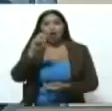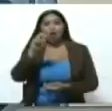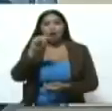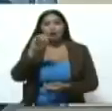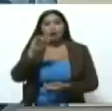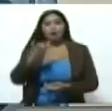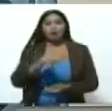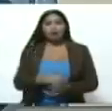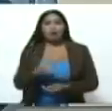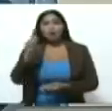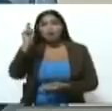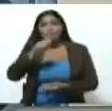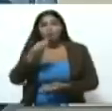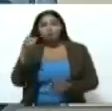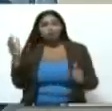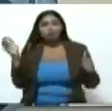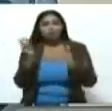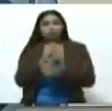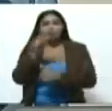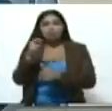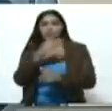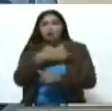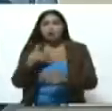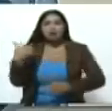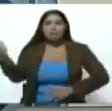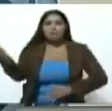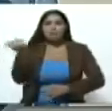detuvieron este mes a un ciudadano que incitaba a matar